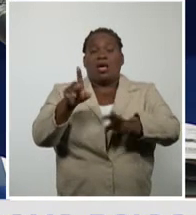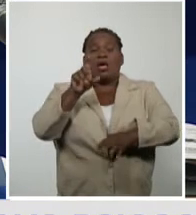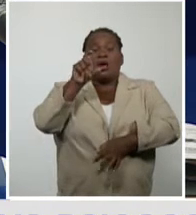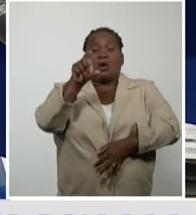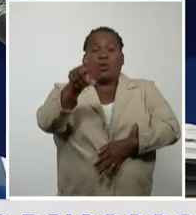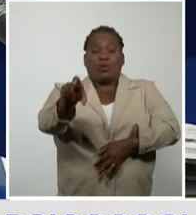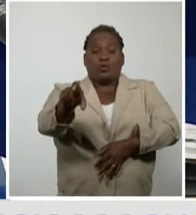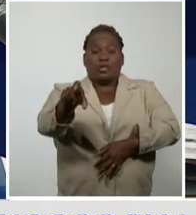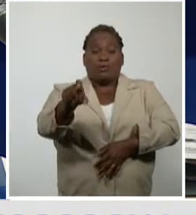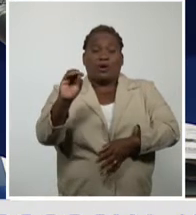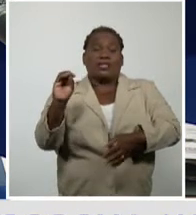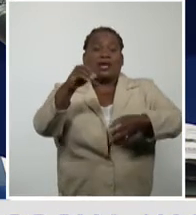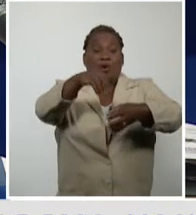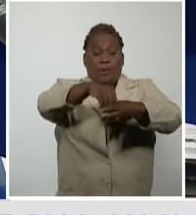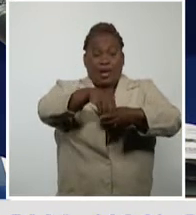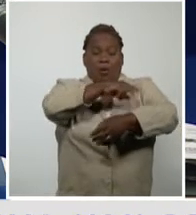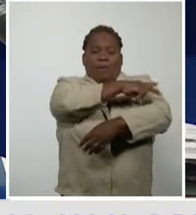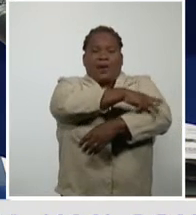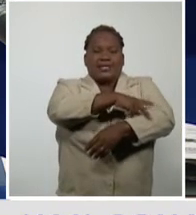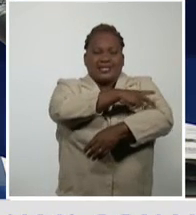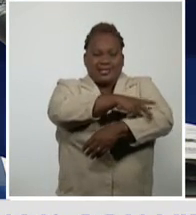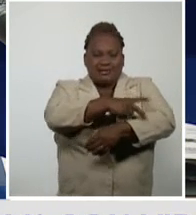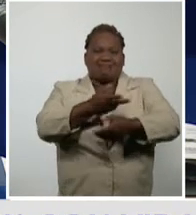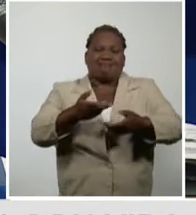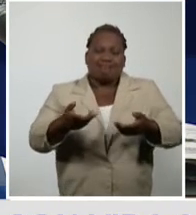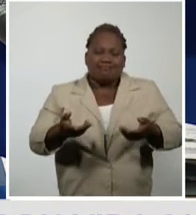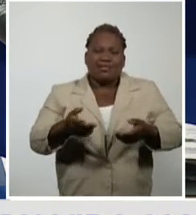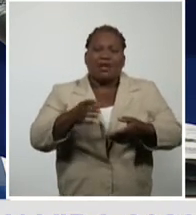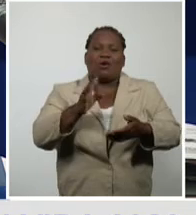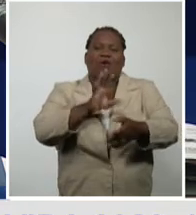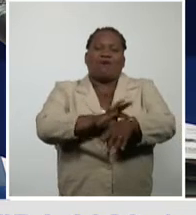se ha incorporado. Lo que pasa que las